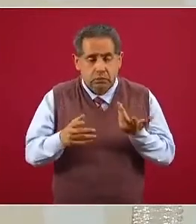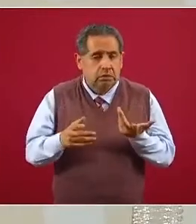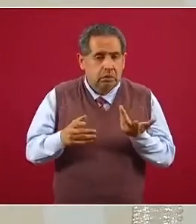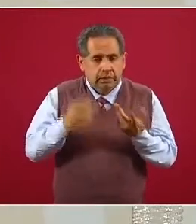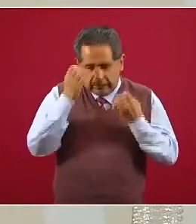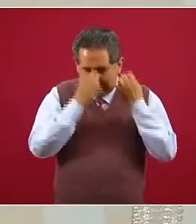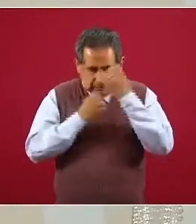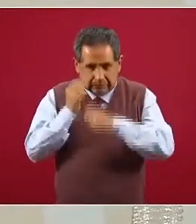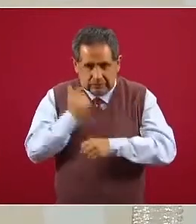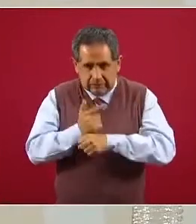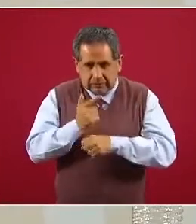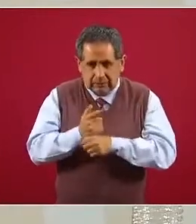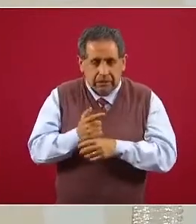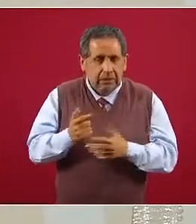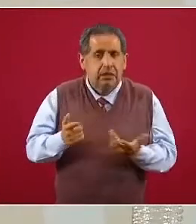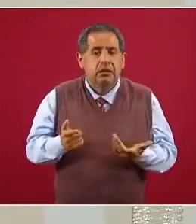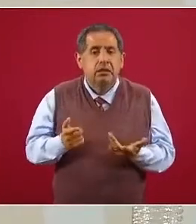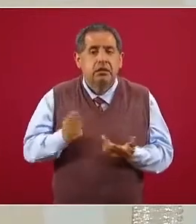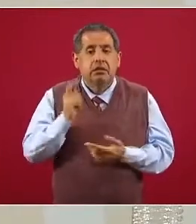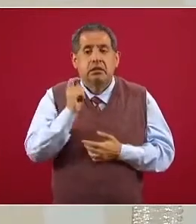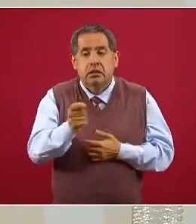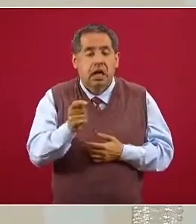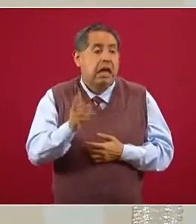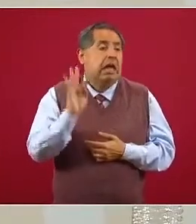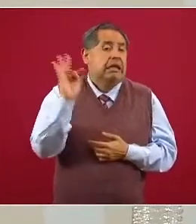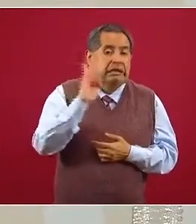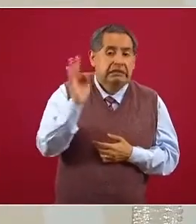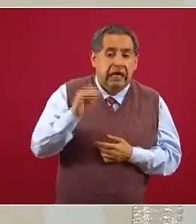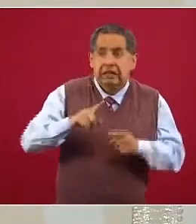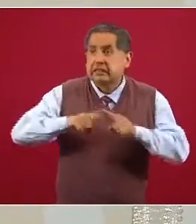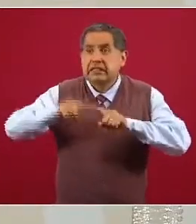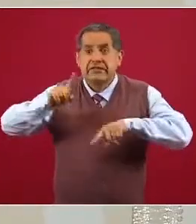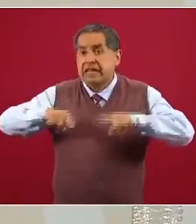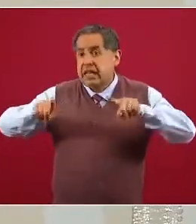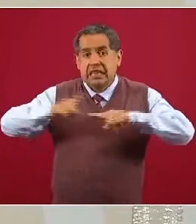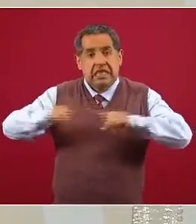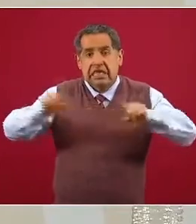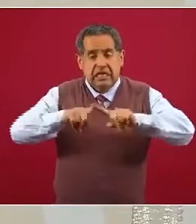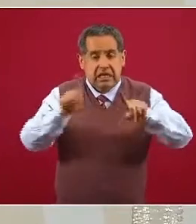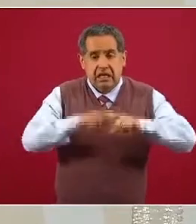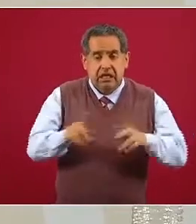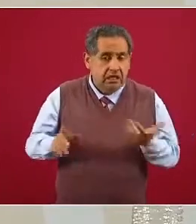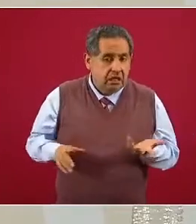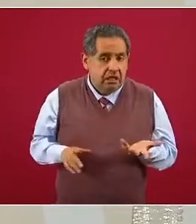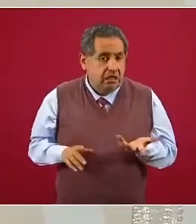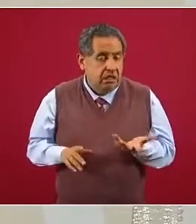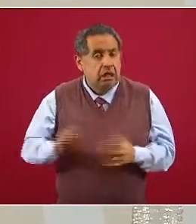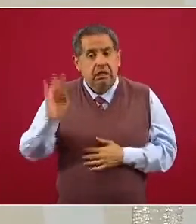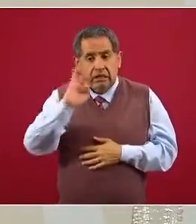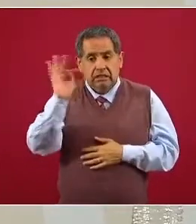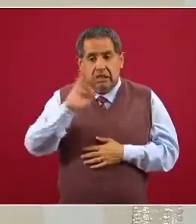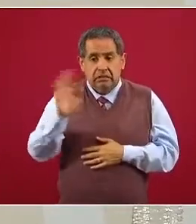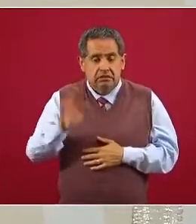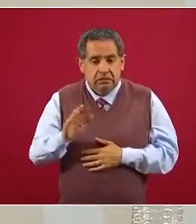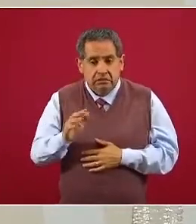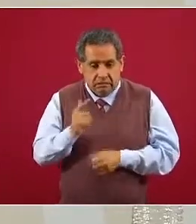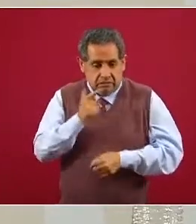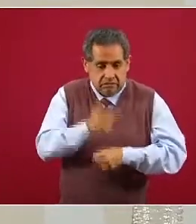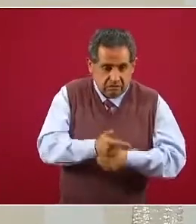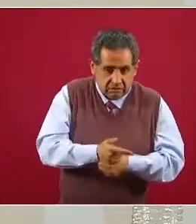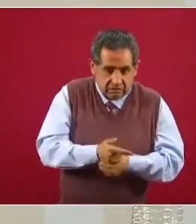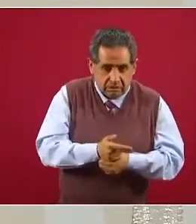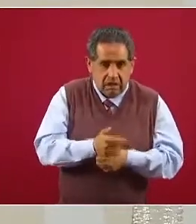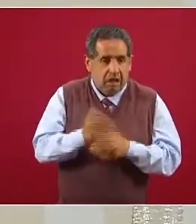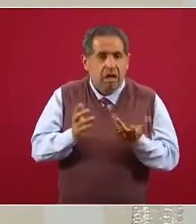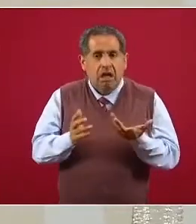en los estudios en ensayos clínicos pueden diferir pueden diferir con lo que se encuentra cuando